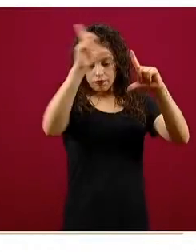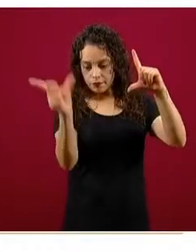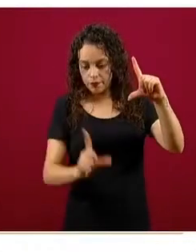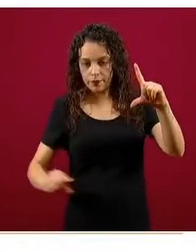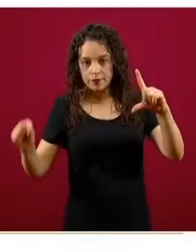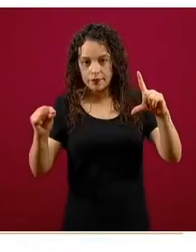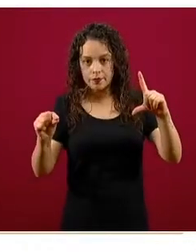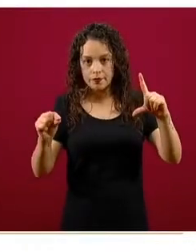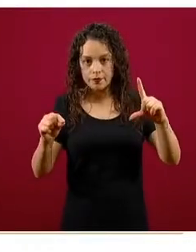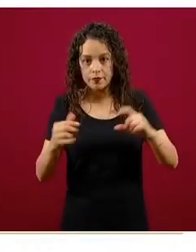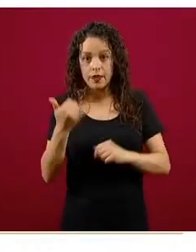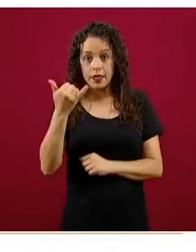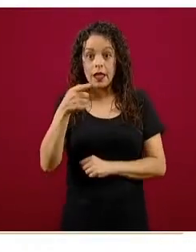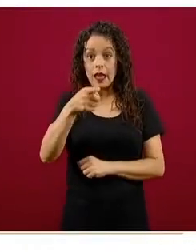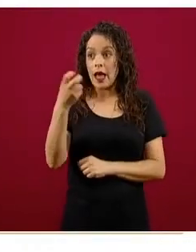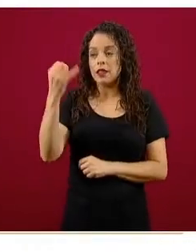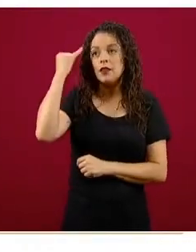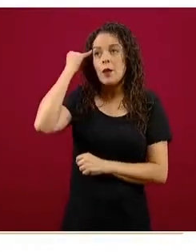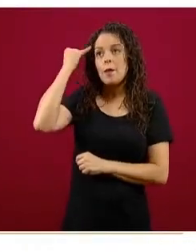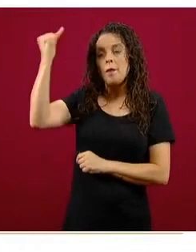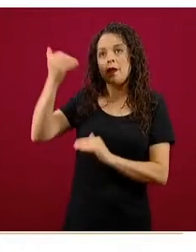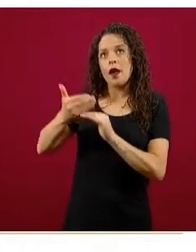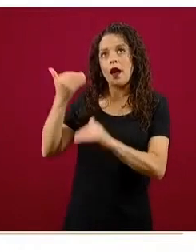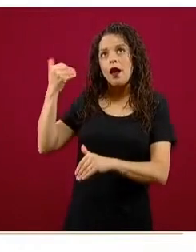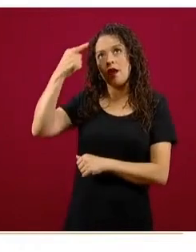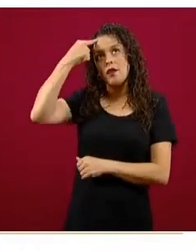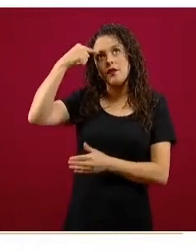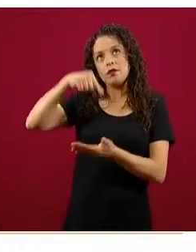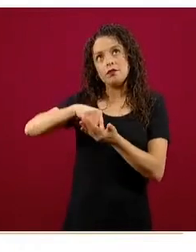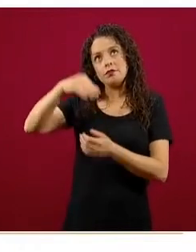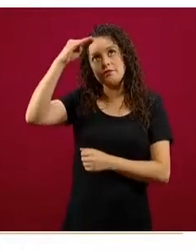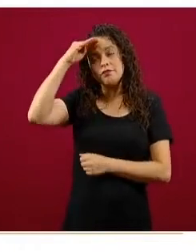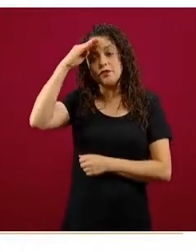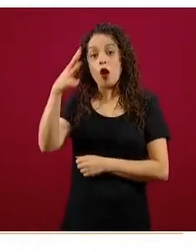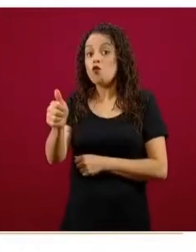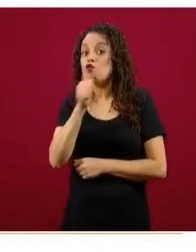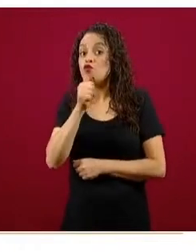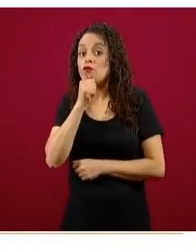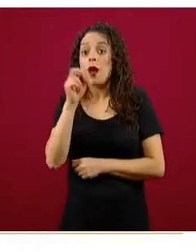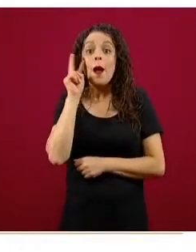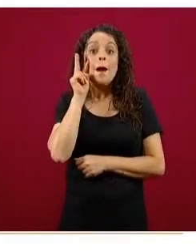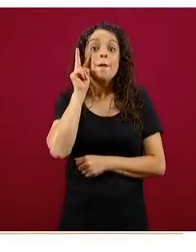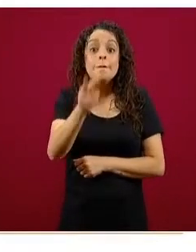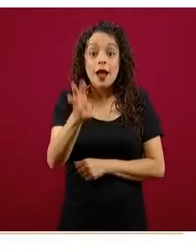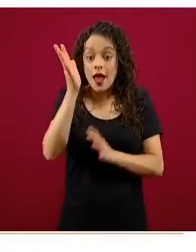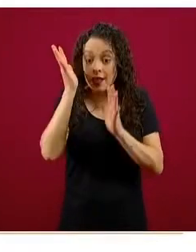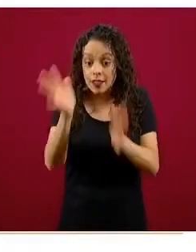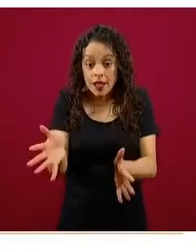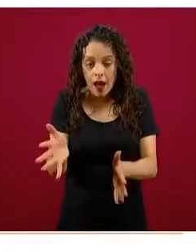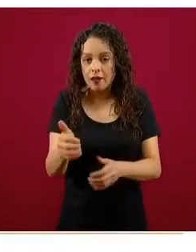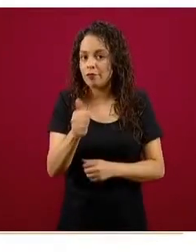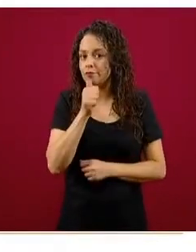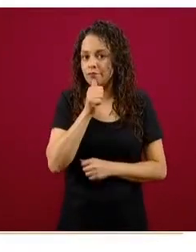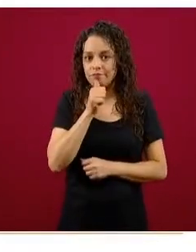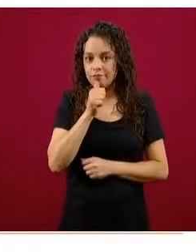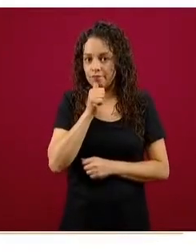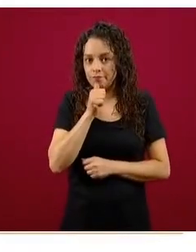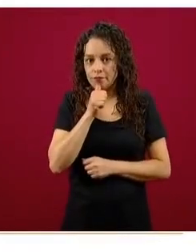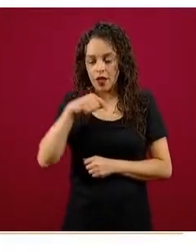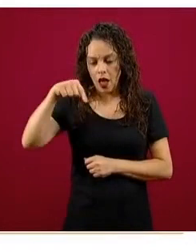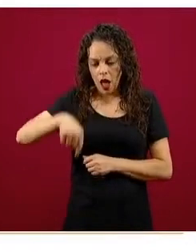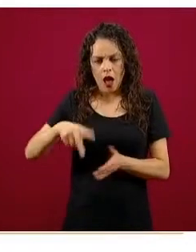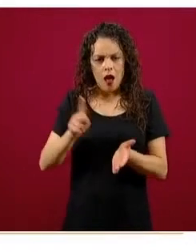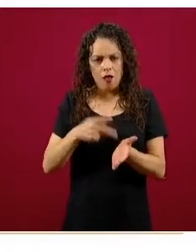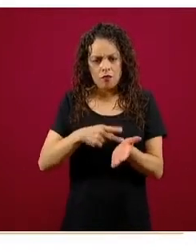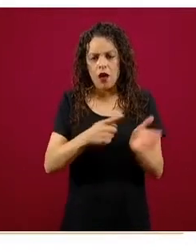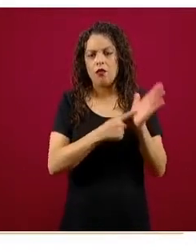las proyecciones, no son datos observados, son las proyecciones que hemos presentado aquí múltiples veces